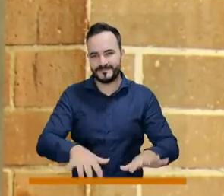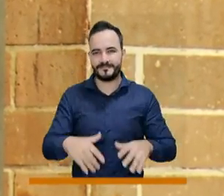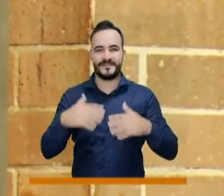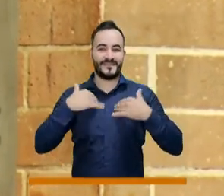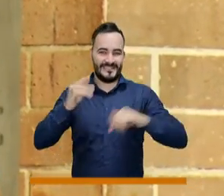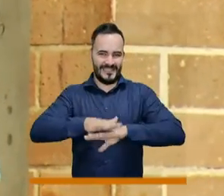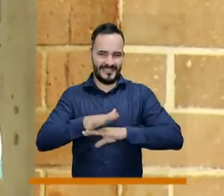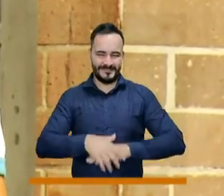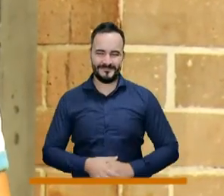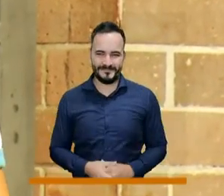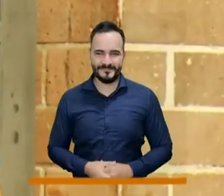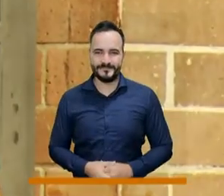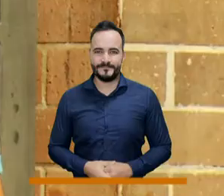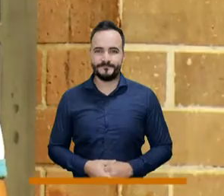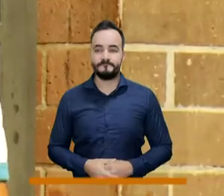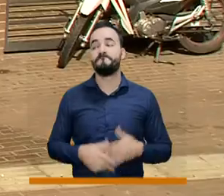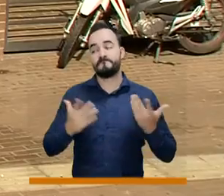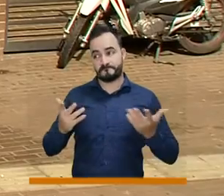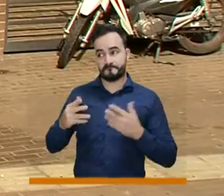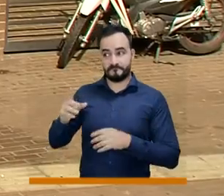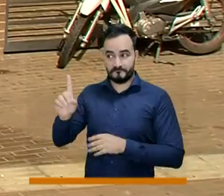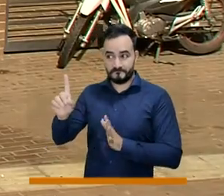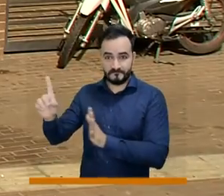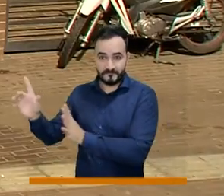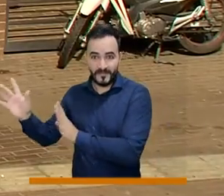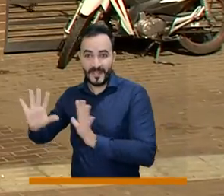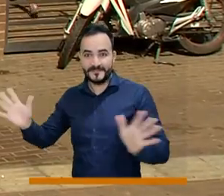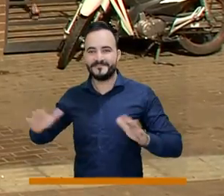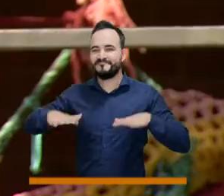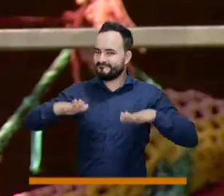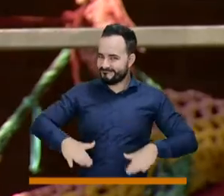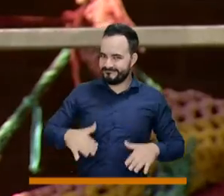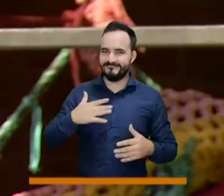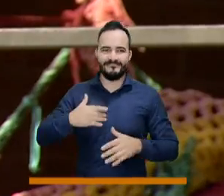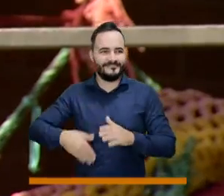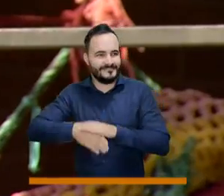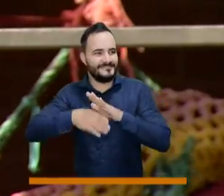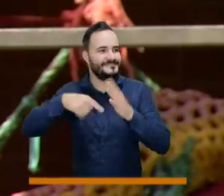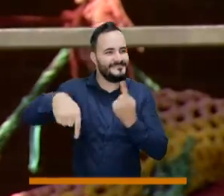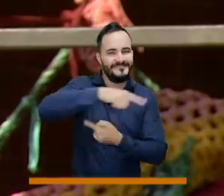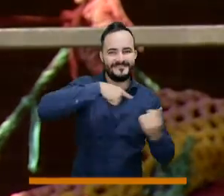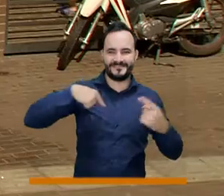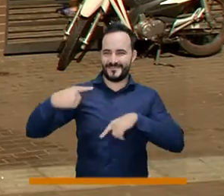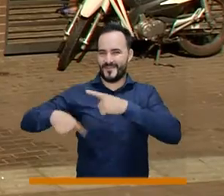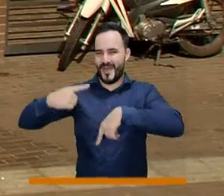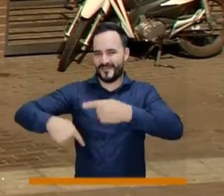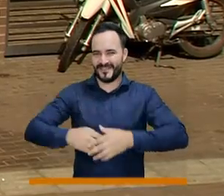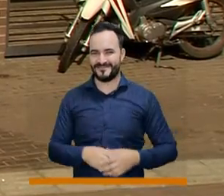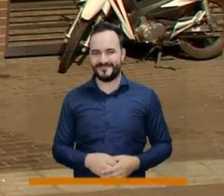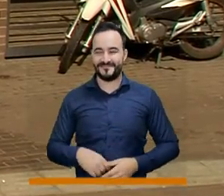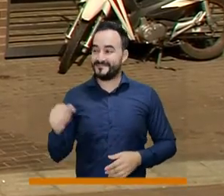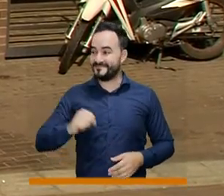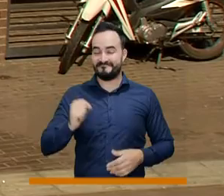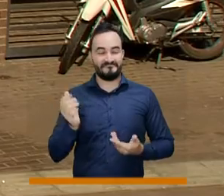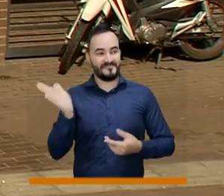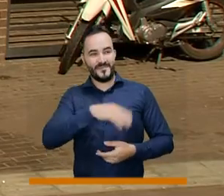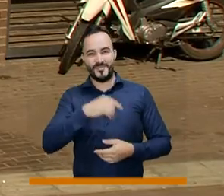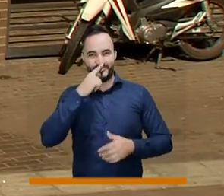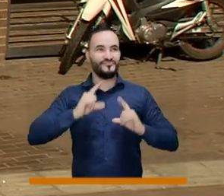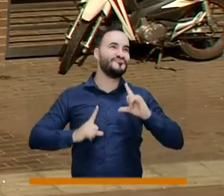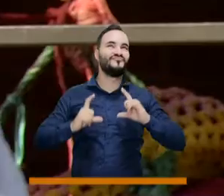estén muy bien, que Dios los bendiga. Muchas gracias a vos. Una gracias. Feliz tarde. Y nosotros, concejal, seguimos recorriendo más de Moravia. Moravia